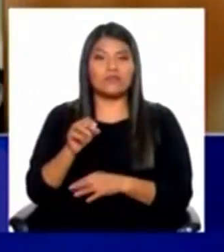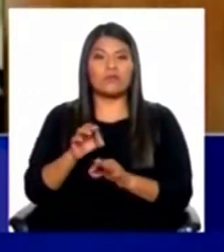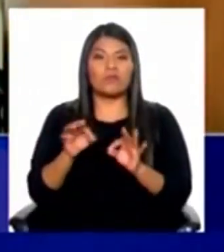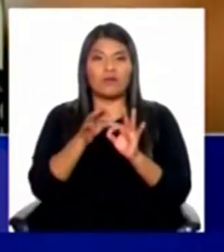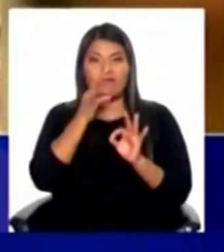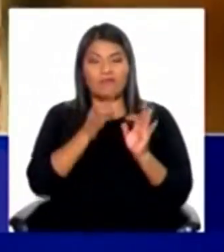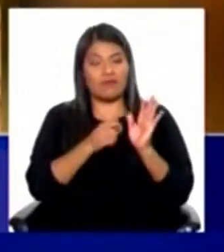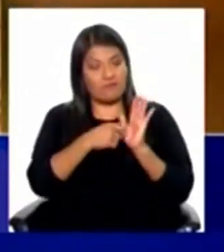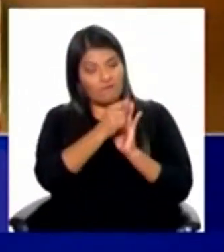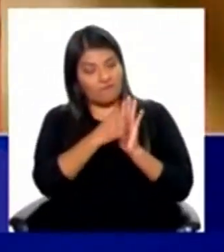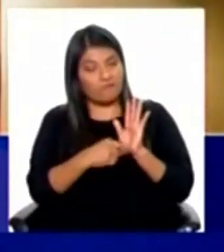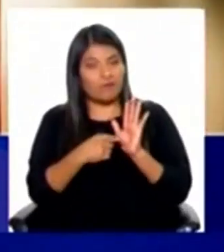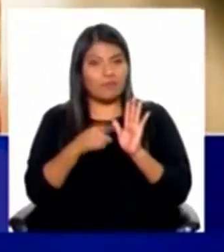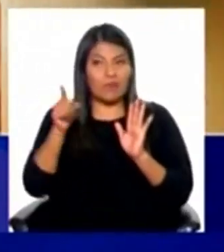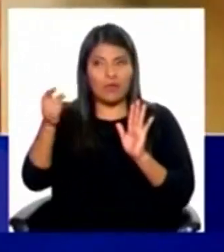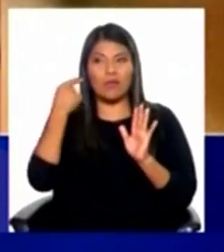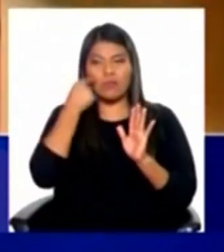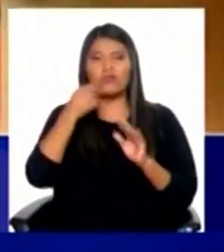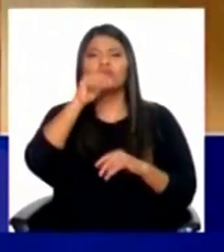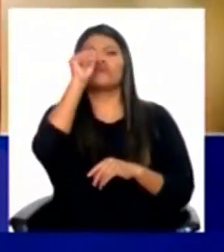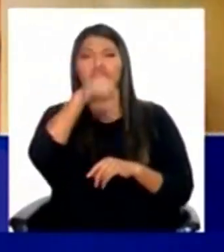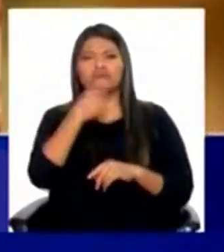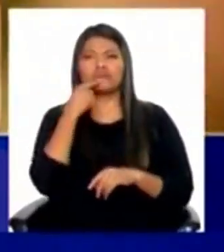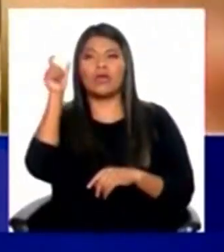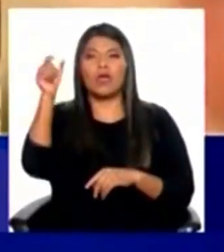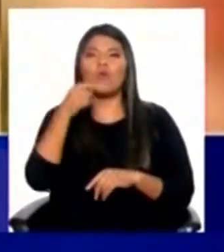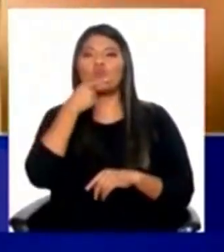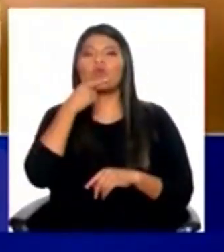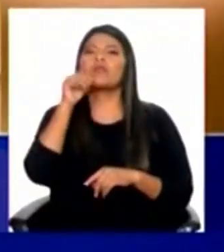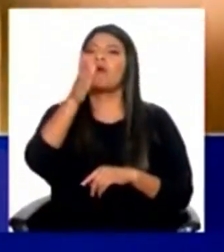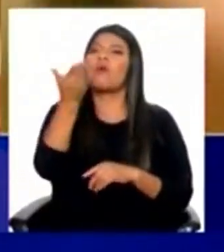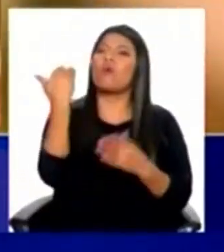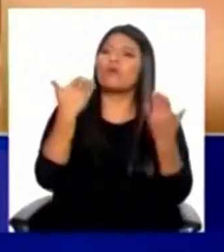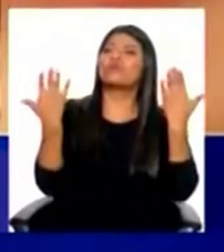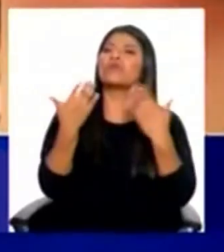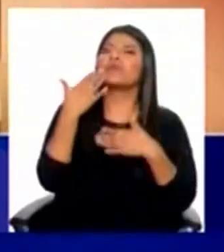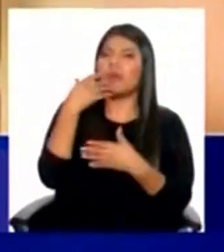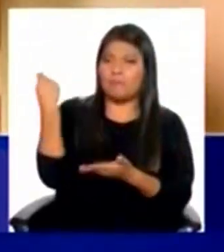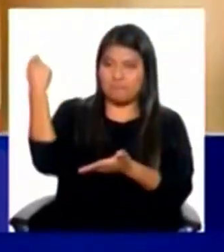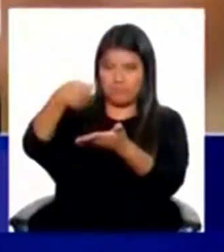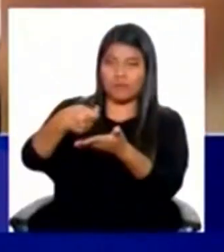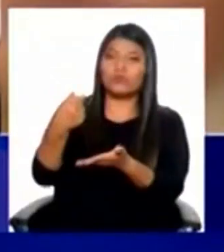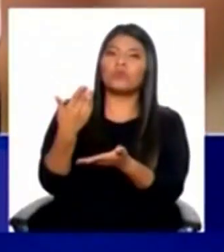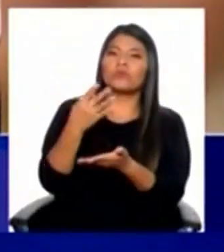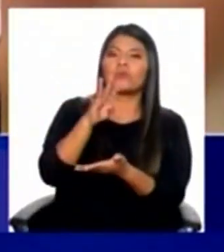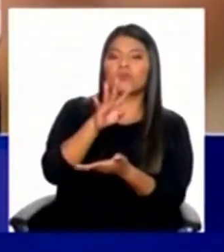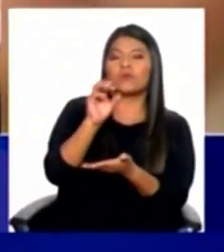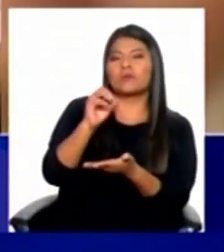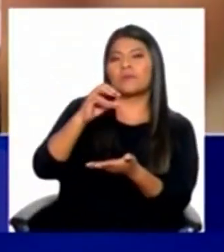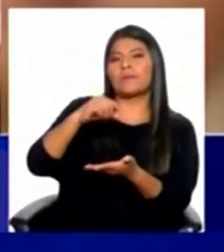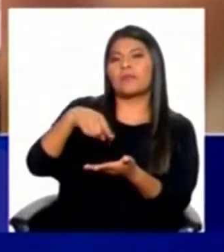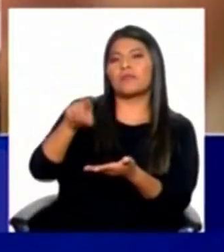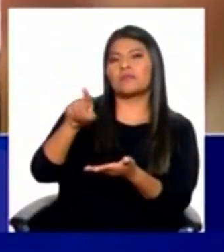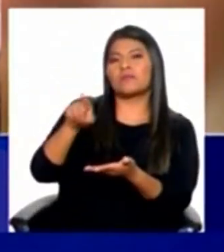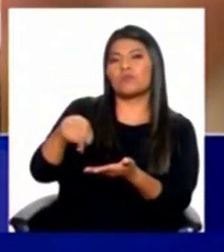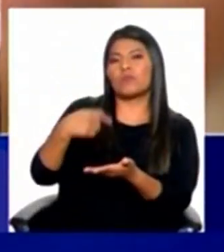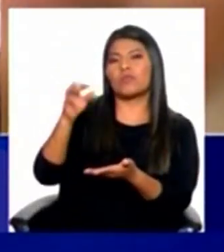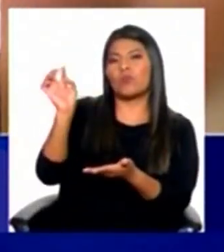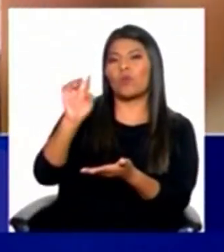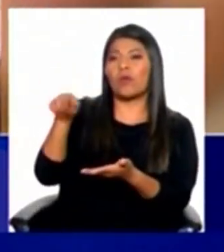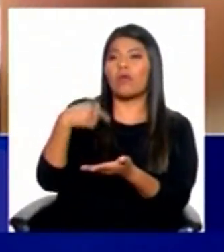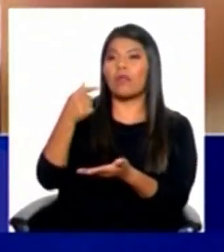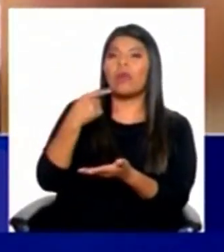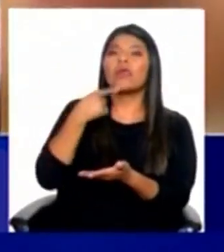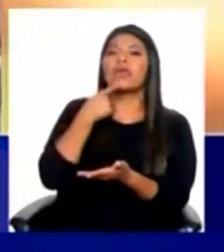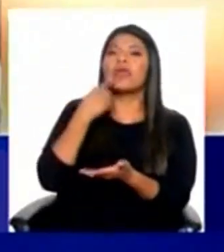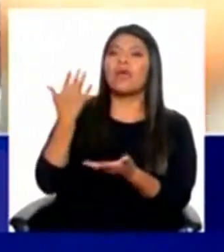en efecto Wanda ofrecía $40,000 por la cabeza de uno de los miembros de las fuerzas policiales. Sin